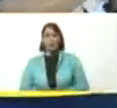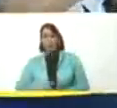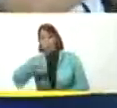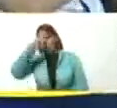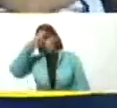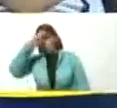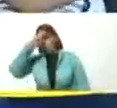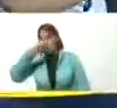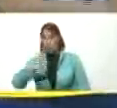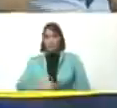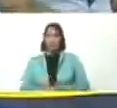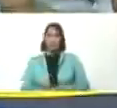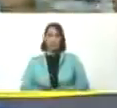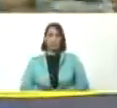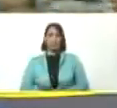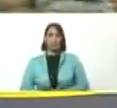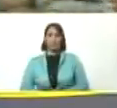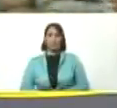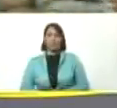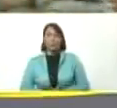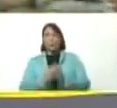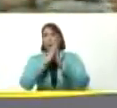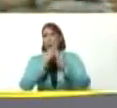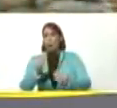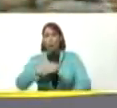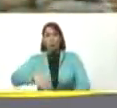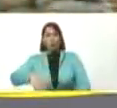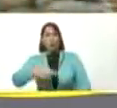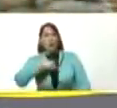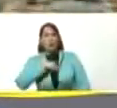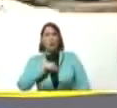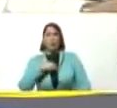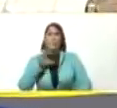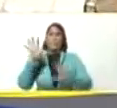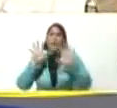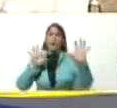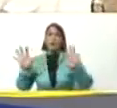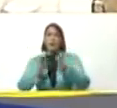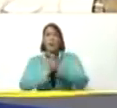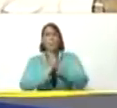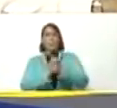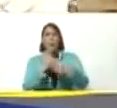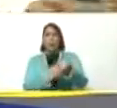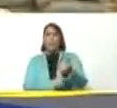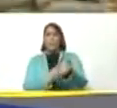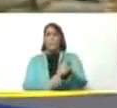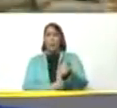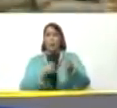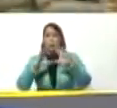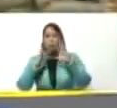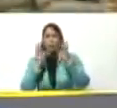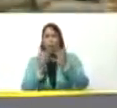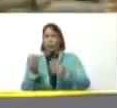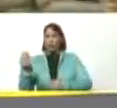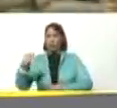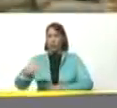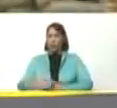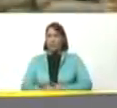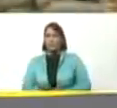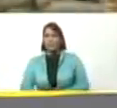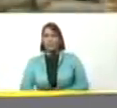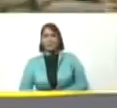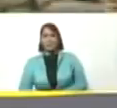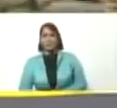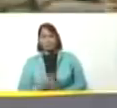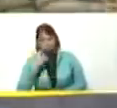Turquía, de todos nuestros países, amigos y hermanos del mundo. ¿Qué más, Ali, por favor? Sí, gracias, presidente.